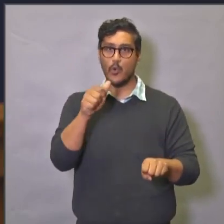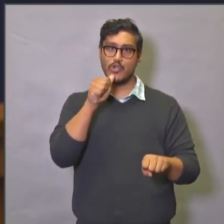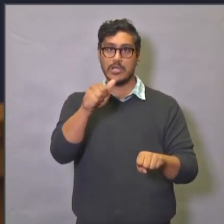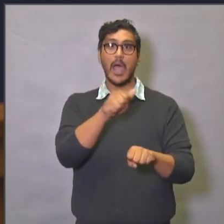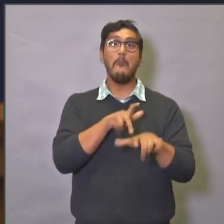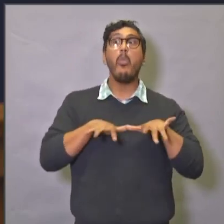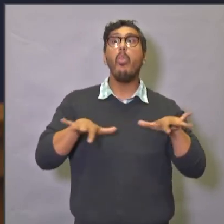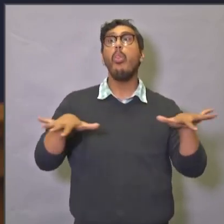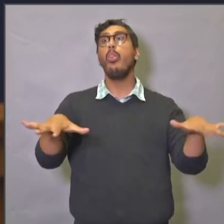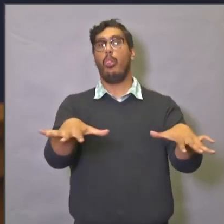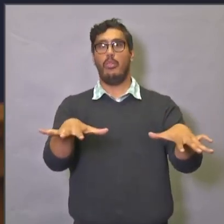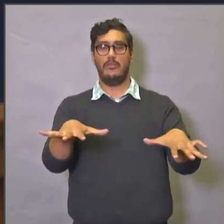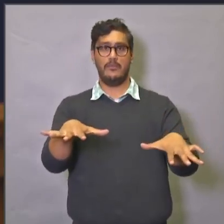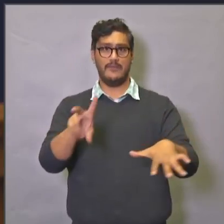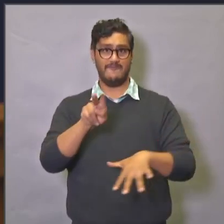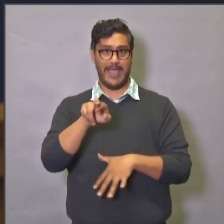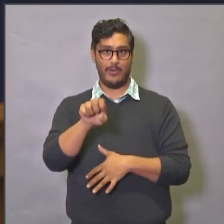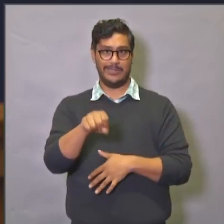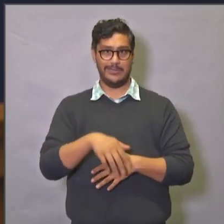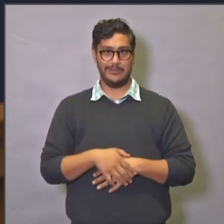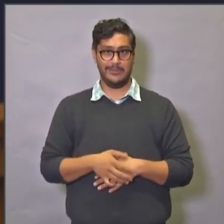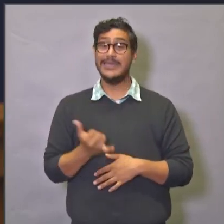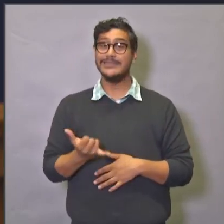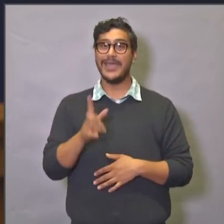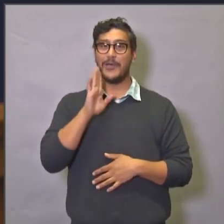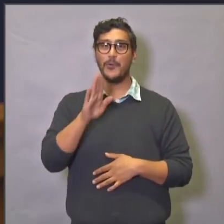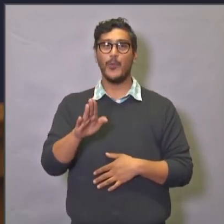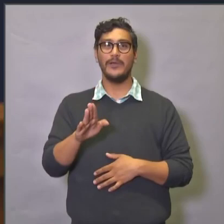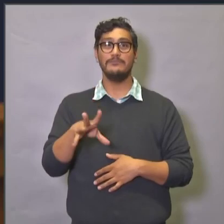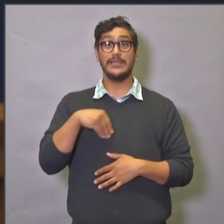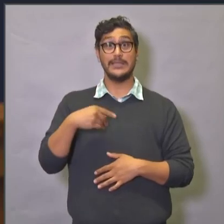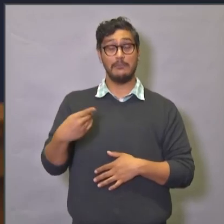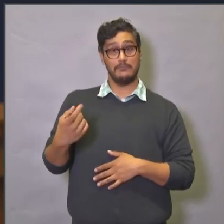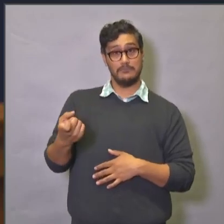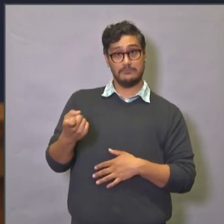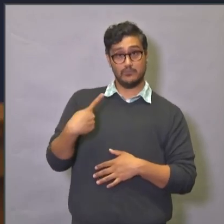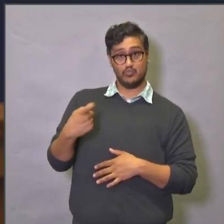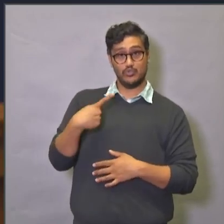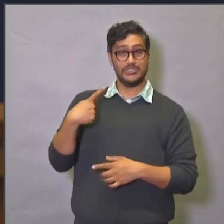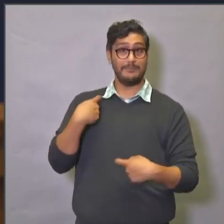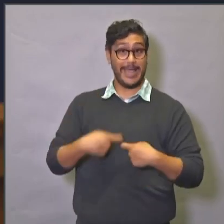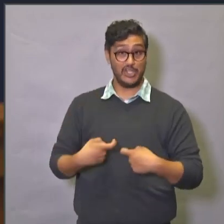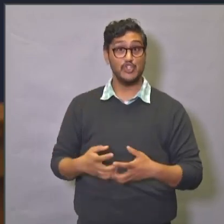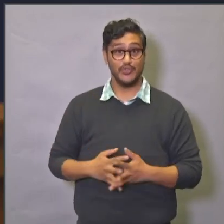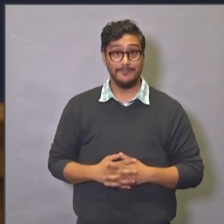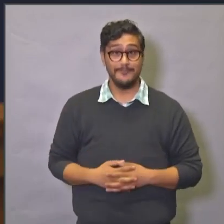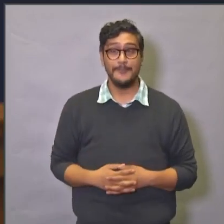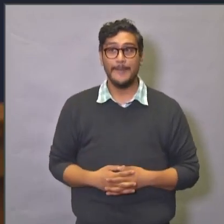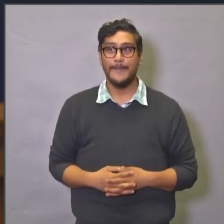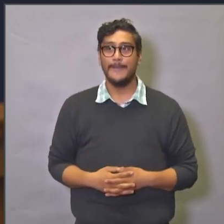el virus. Okay, now we'll go ahead and take questions in Spanish.